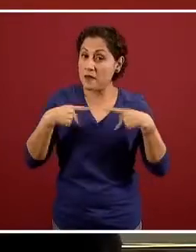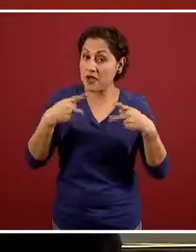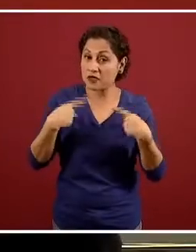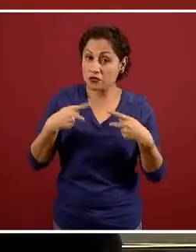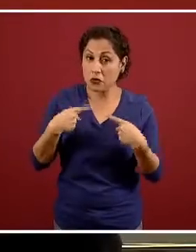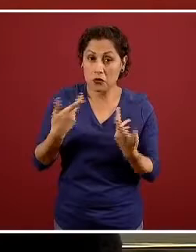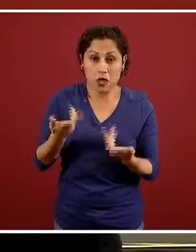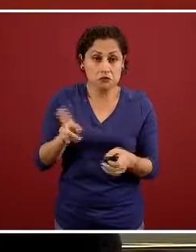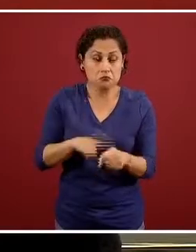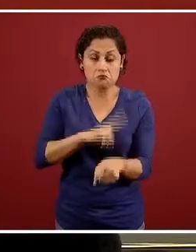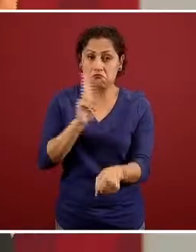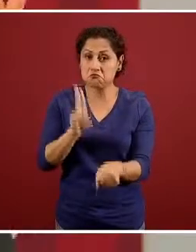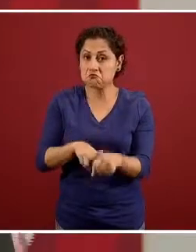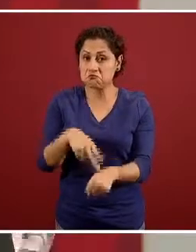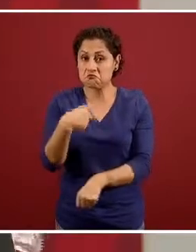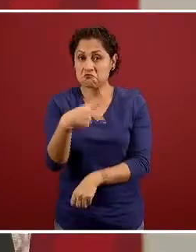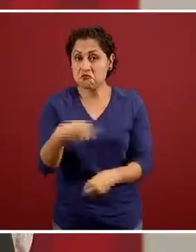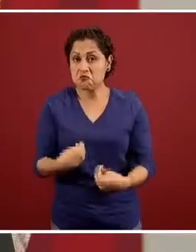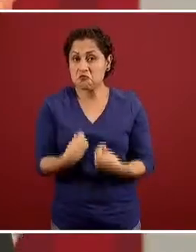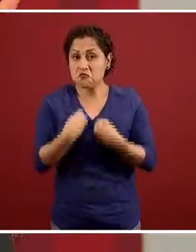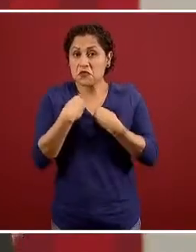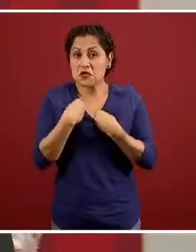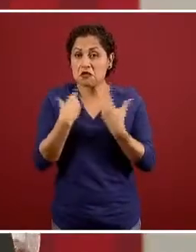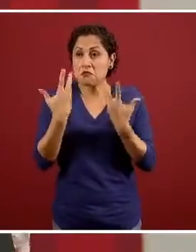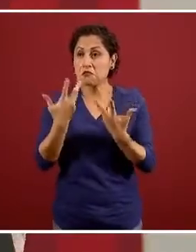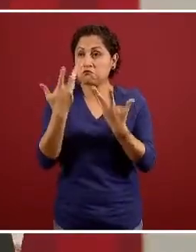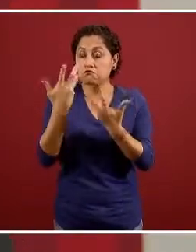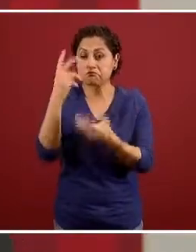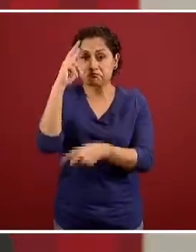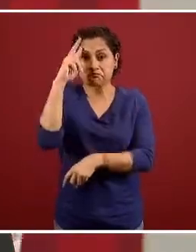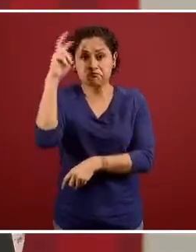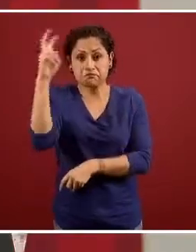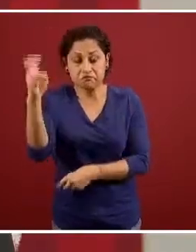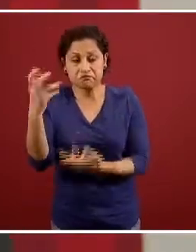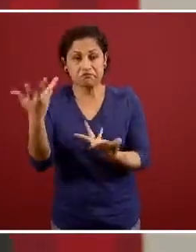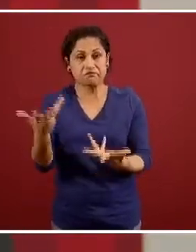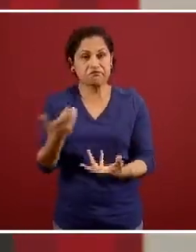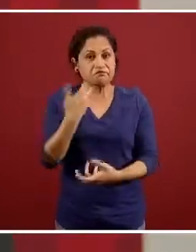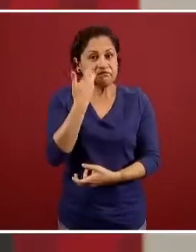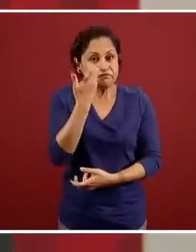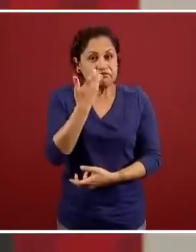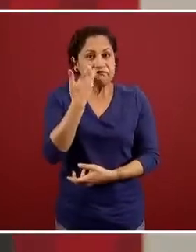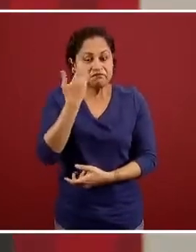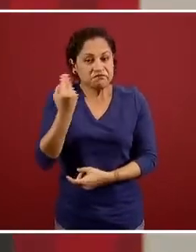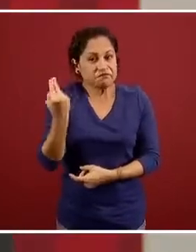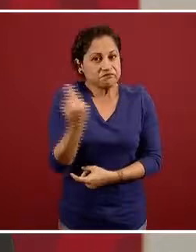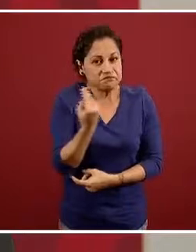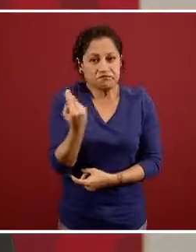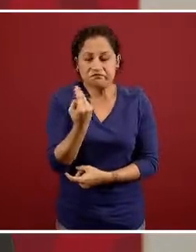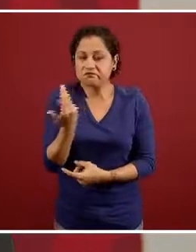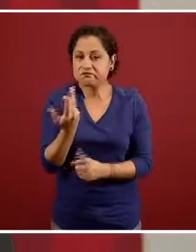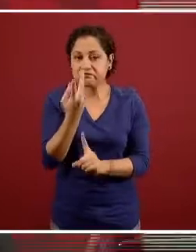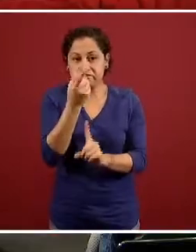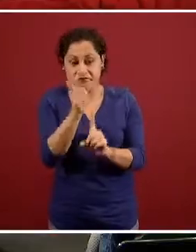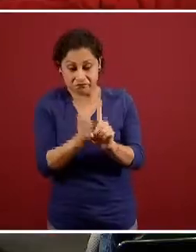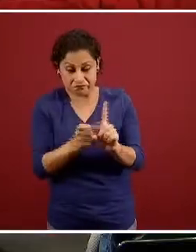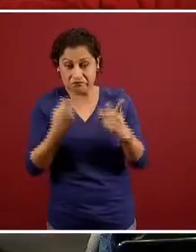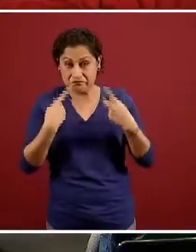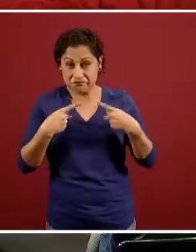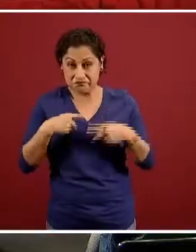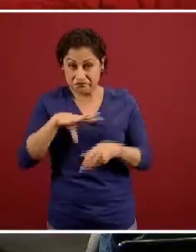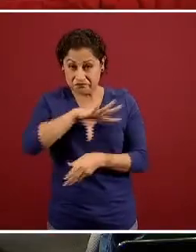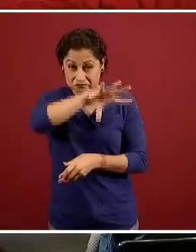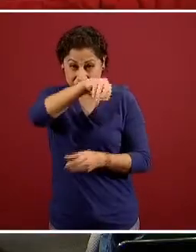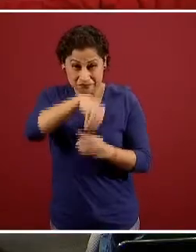que tienen vidas, que tienen aspiraciones, que tienen ilusiones, que tienen deseos, que tienen necesidades y que junto